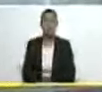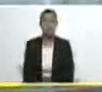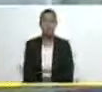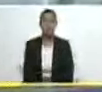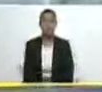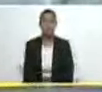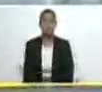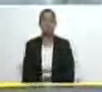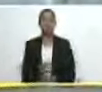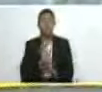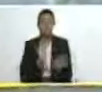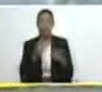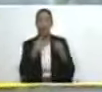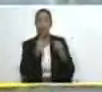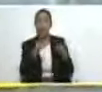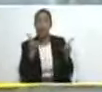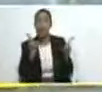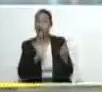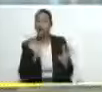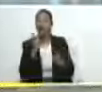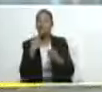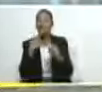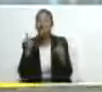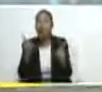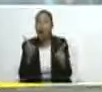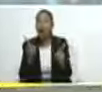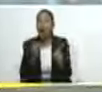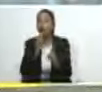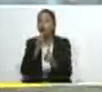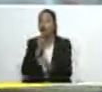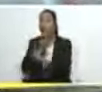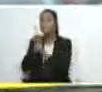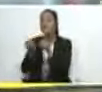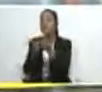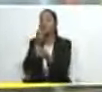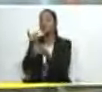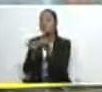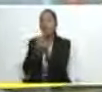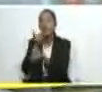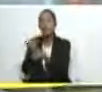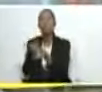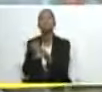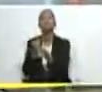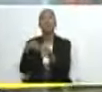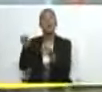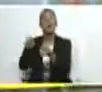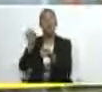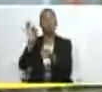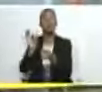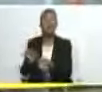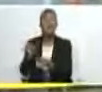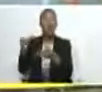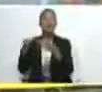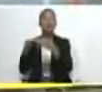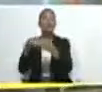Ya declararon, forman parte del partido de extrema derecha